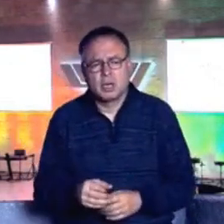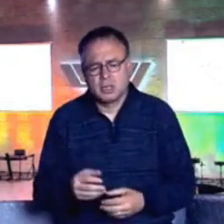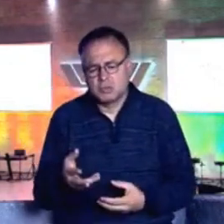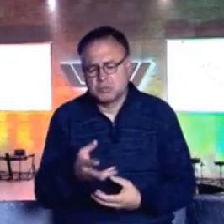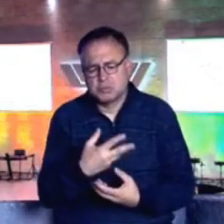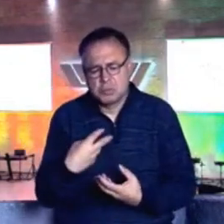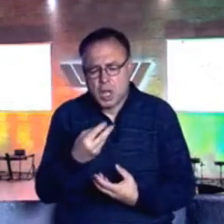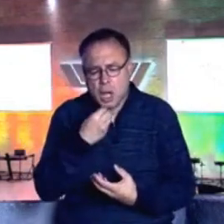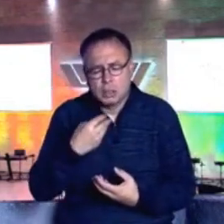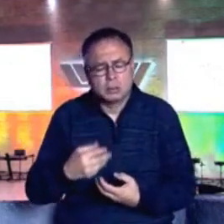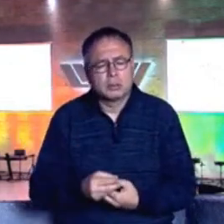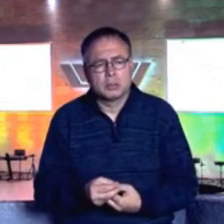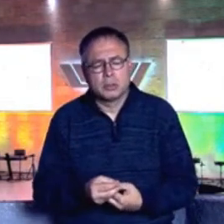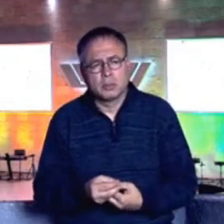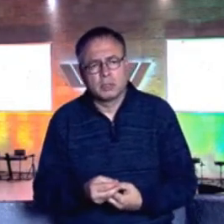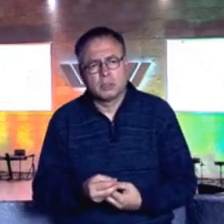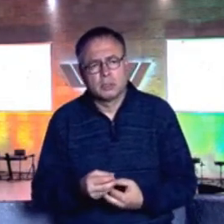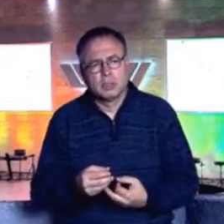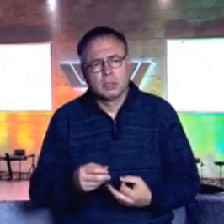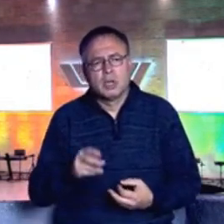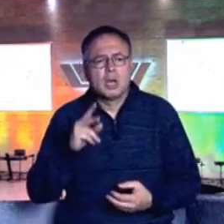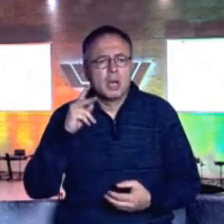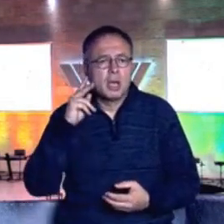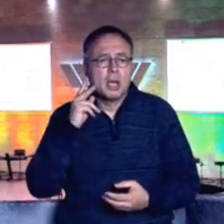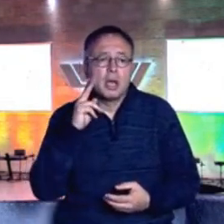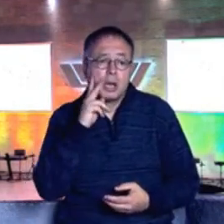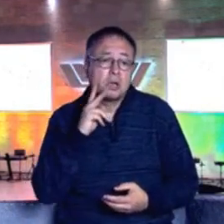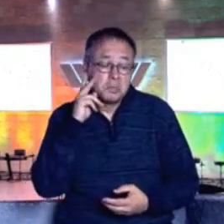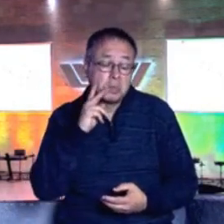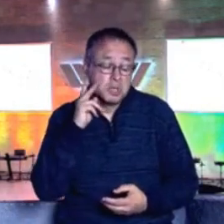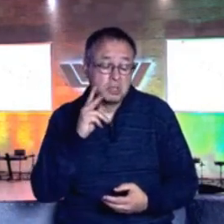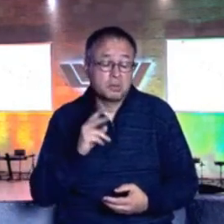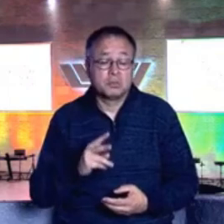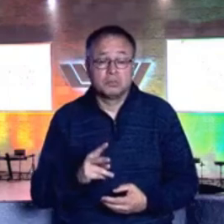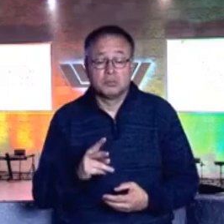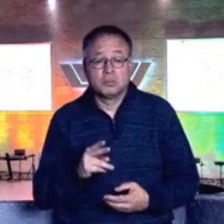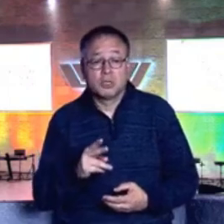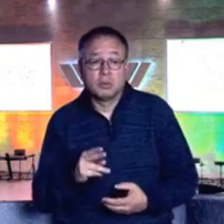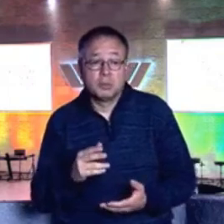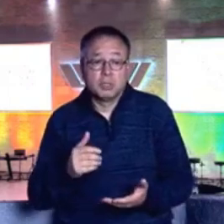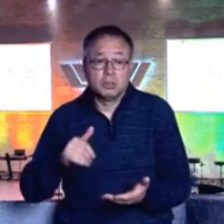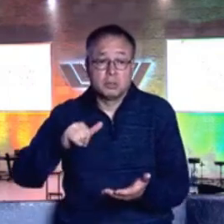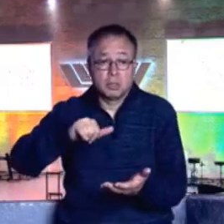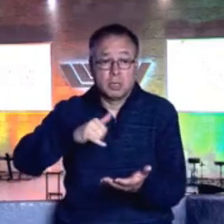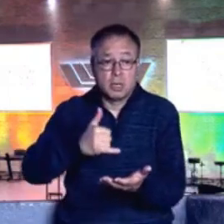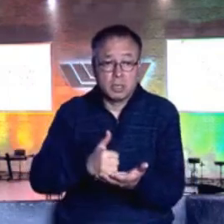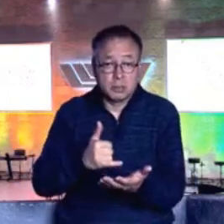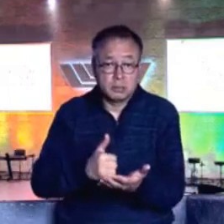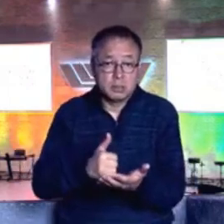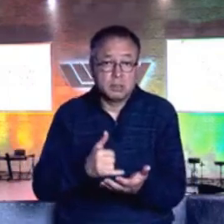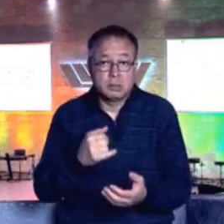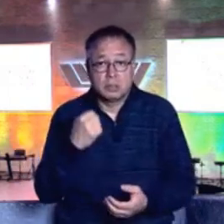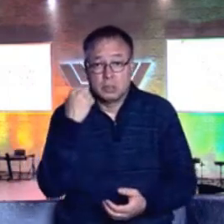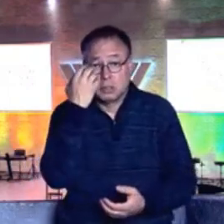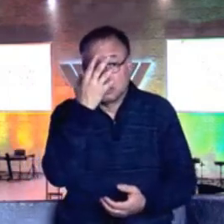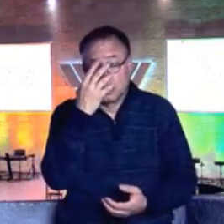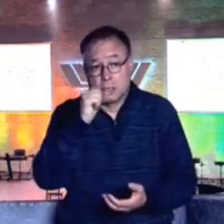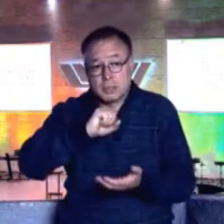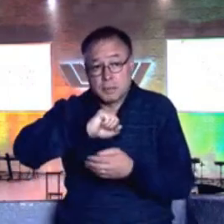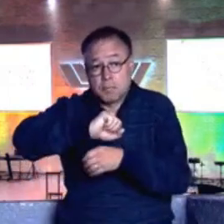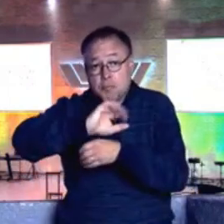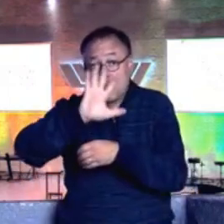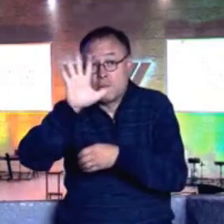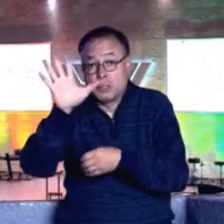tierra su alimento el vino que alegra el corazón el aceite que hace brillar el rostro y el pan que sustenta la